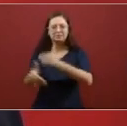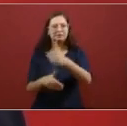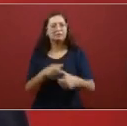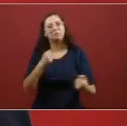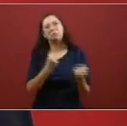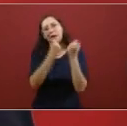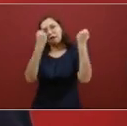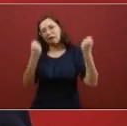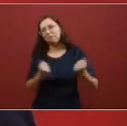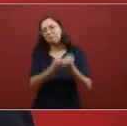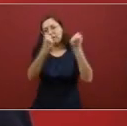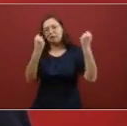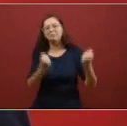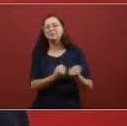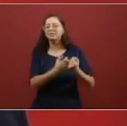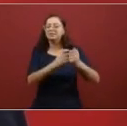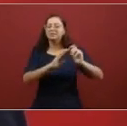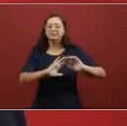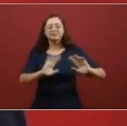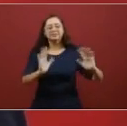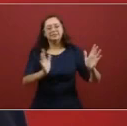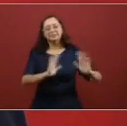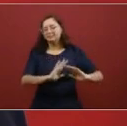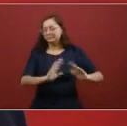confrontación. Vamos muy bien,